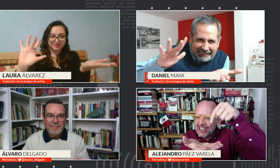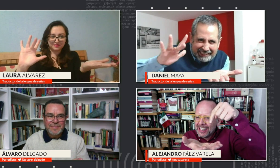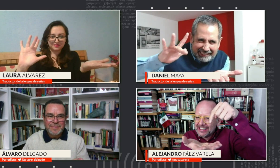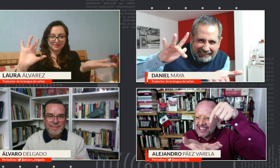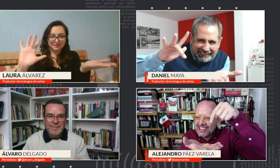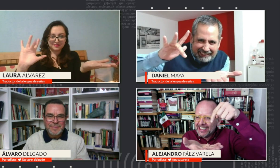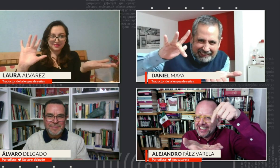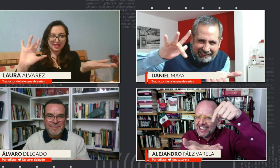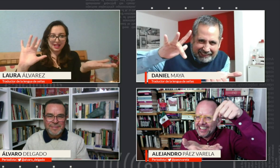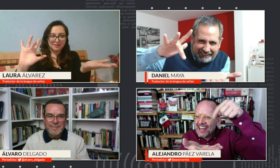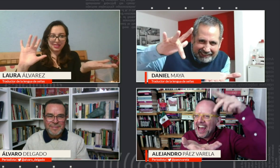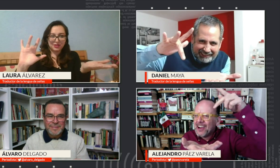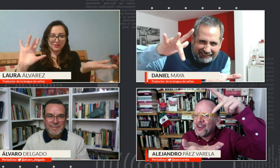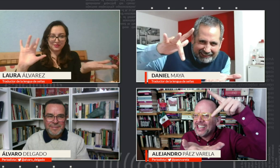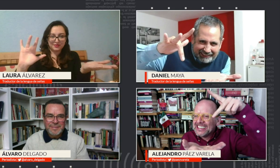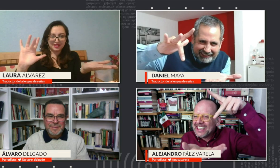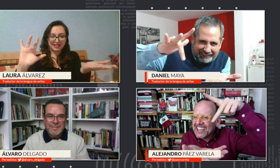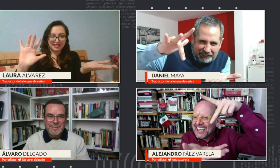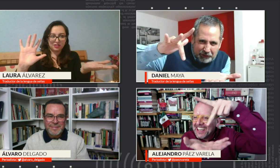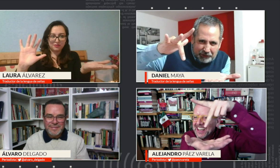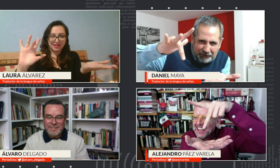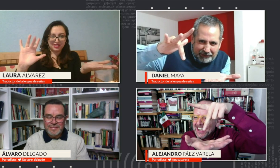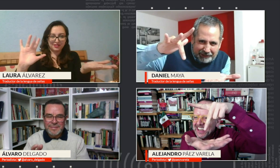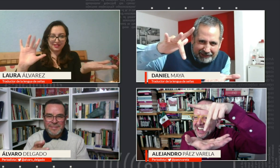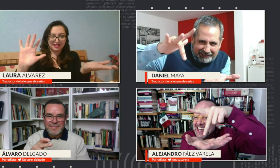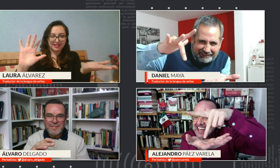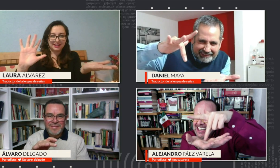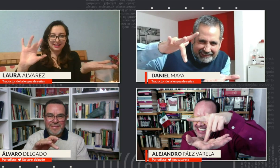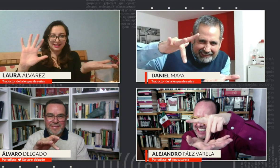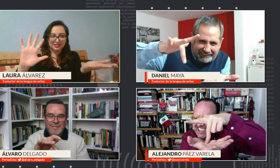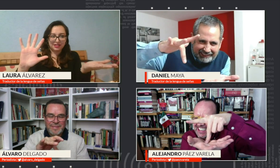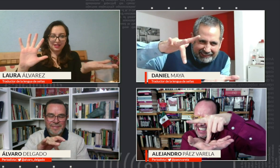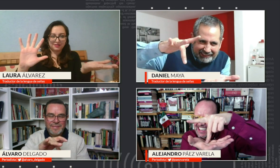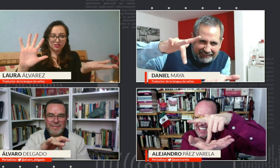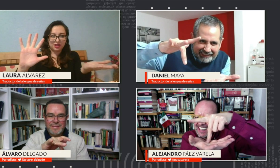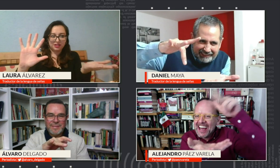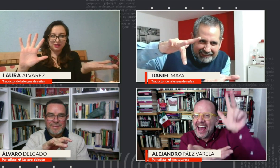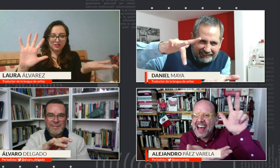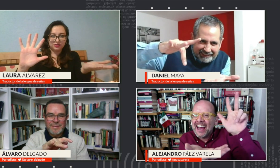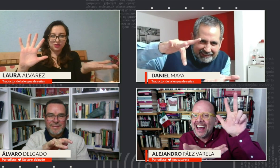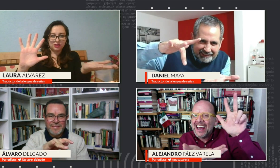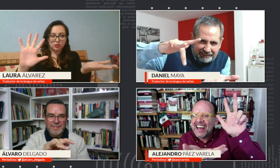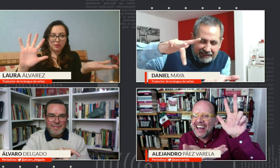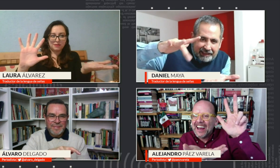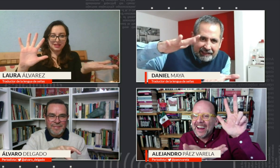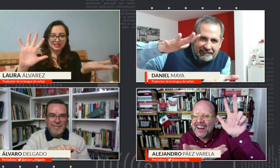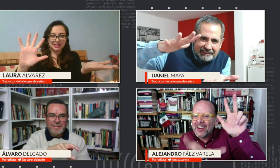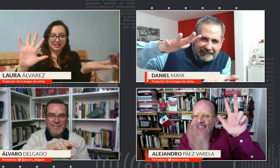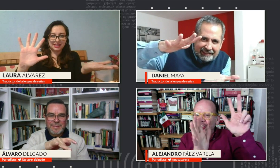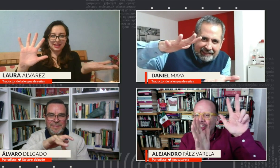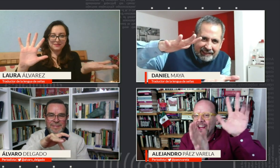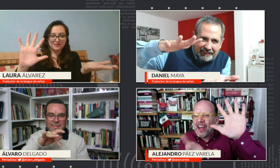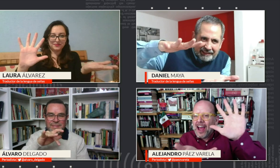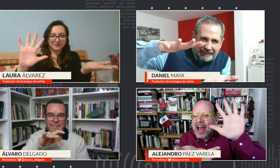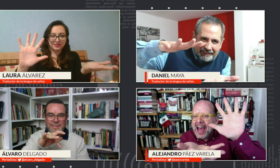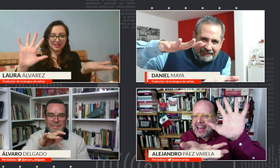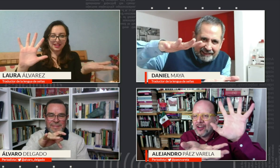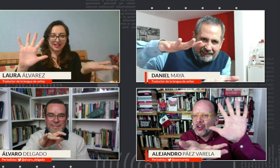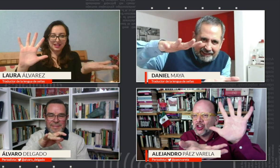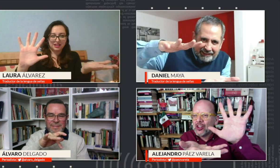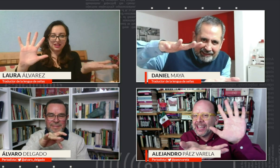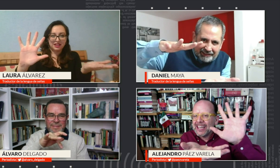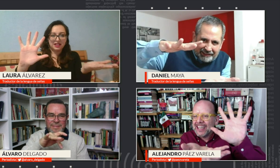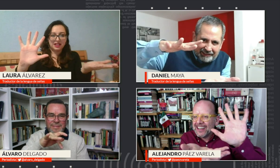dedo? ¿Así? Ah, con este. Medio. Así. Toda tu palma extendida.